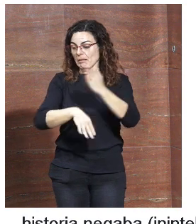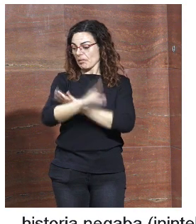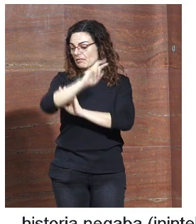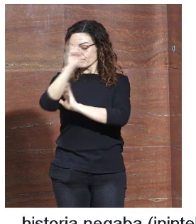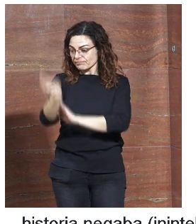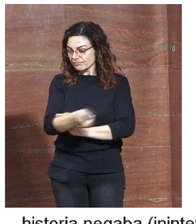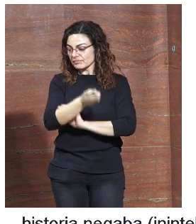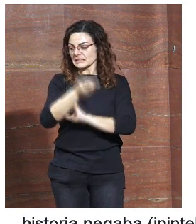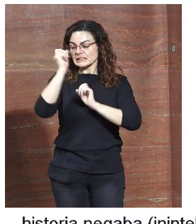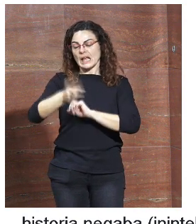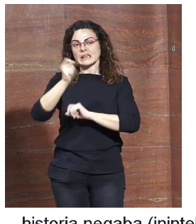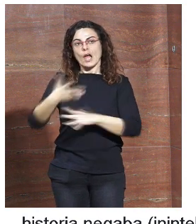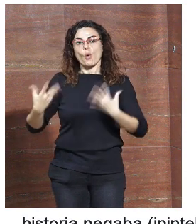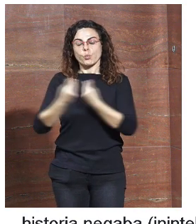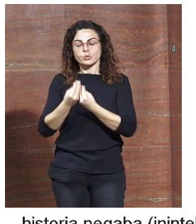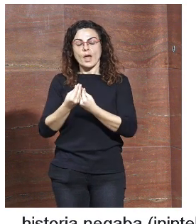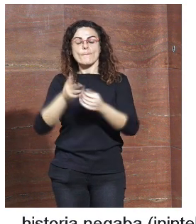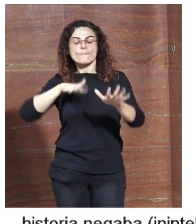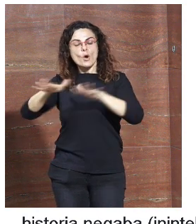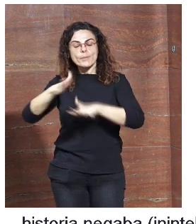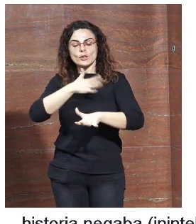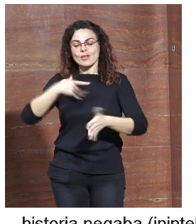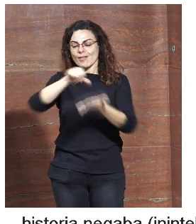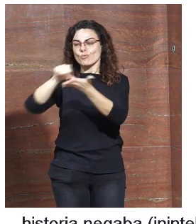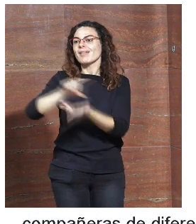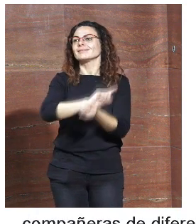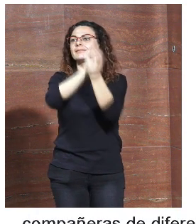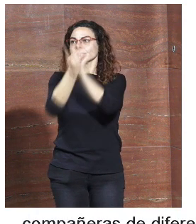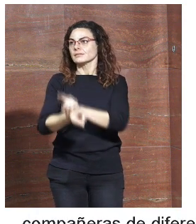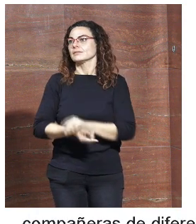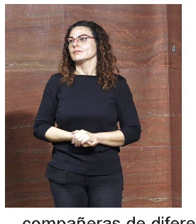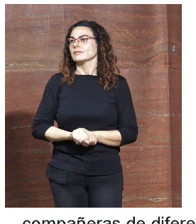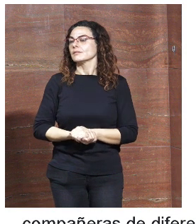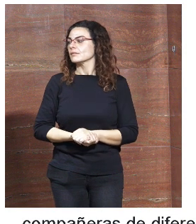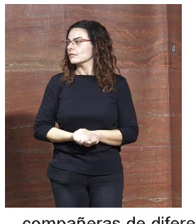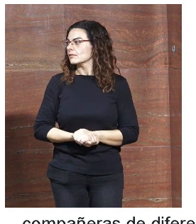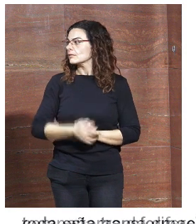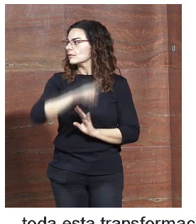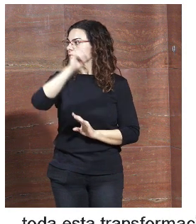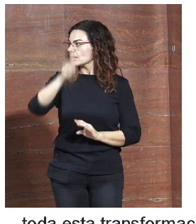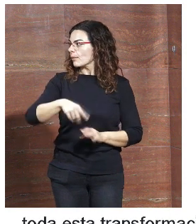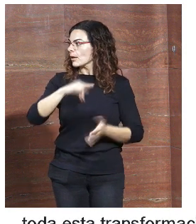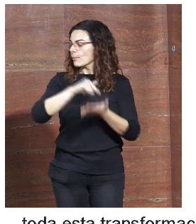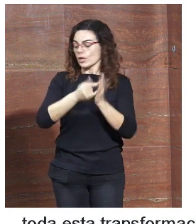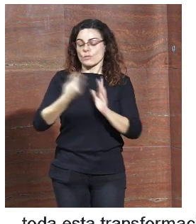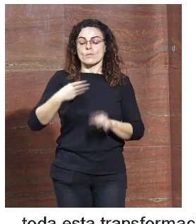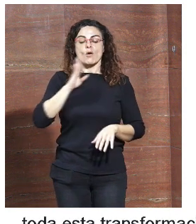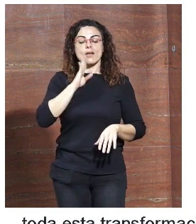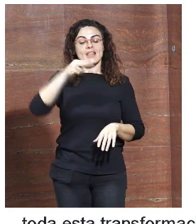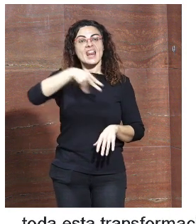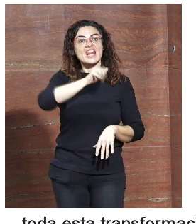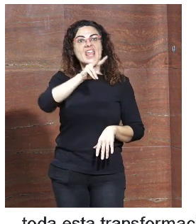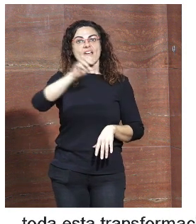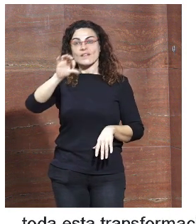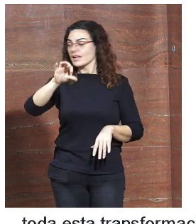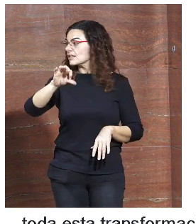que están siempre ahí promoviendo toda esta transformación, ¿no? Bueno, los ámbitos de actuación del proyecto, como comentaba también Nieves, en los